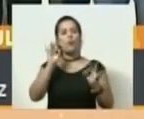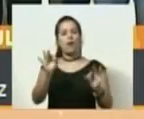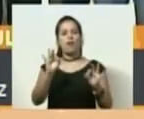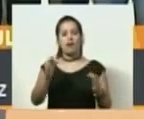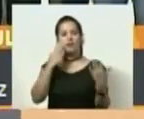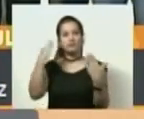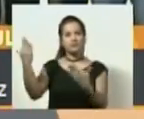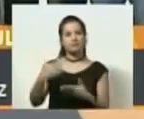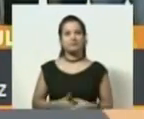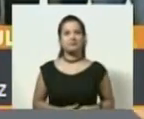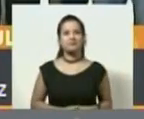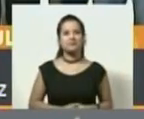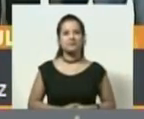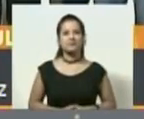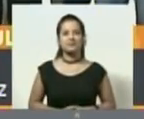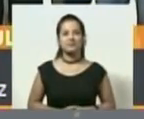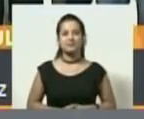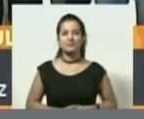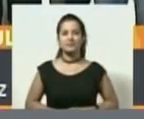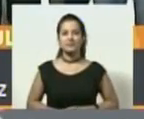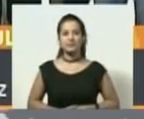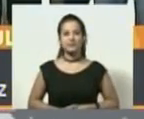adelante.